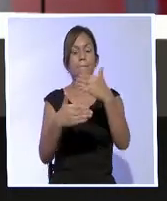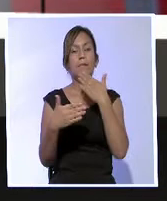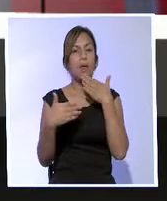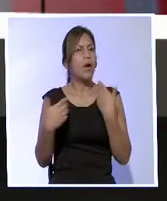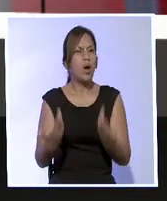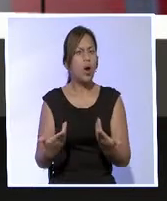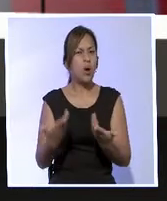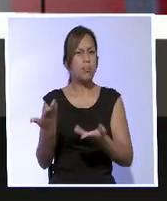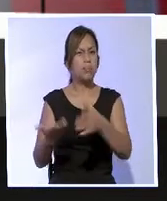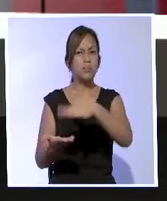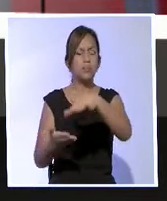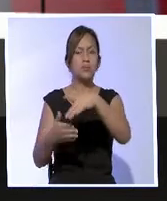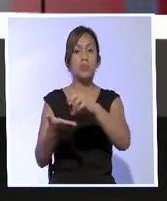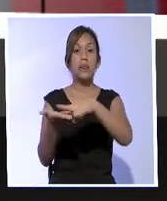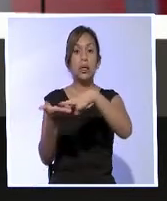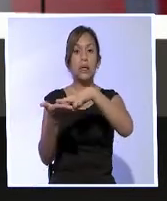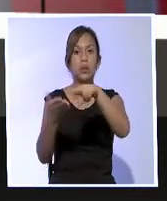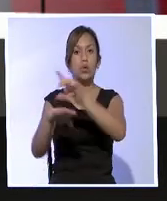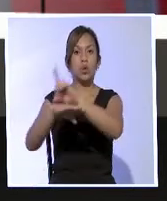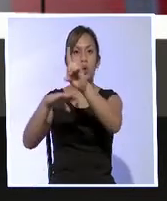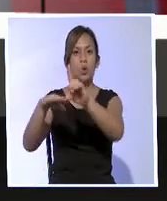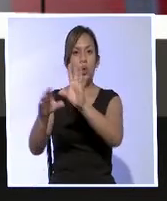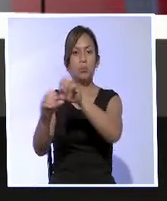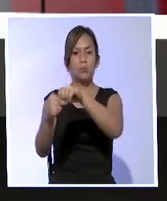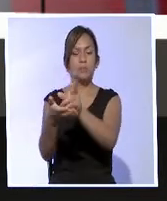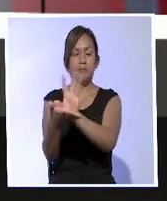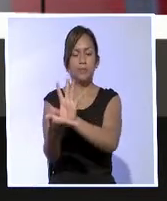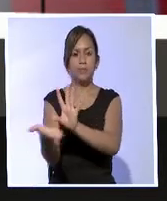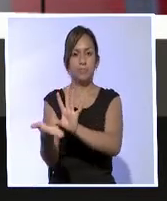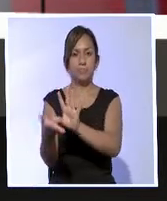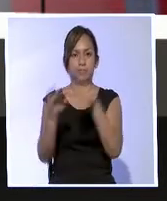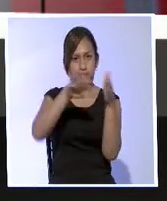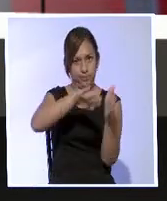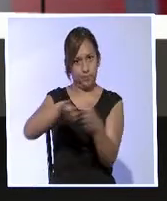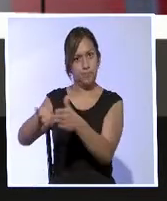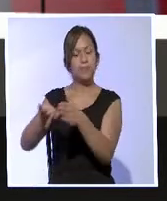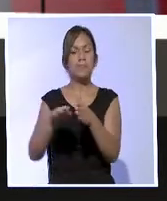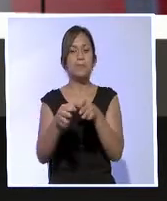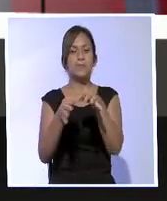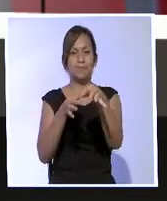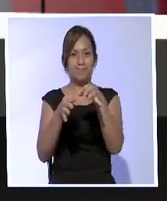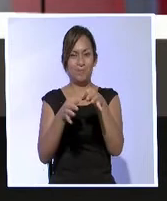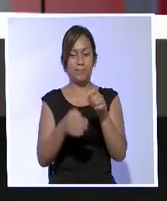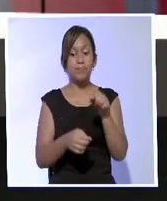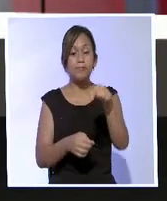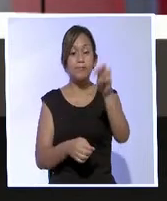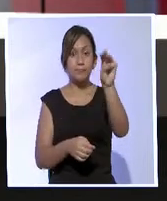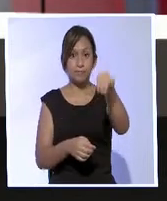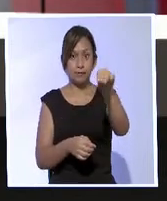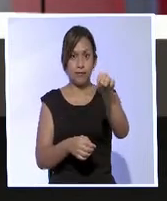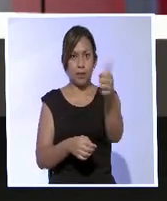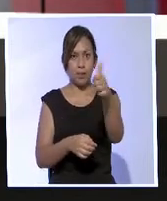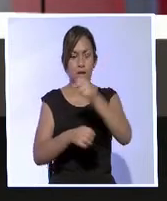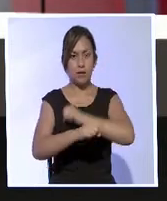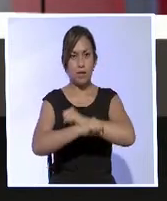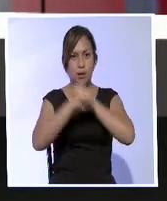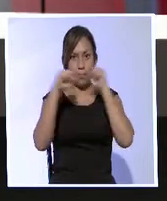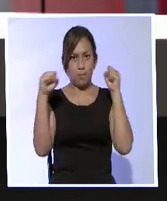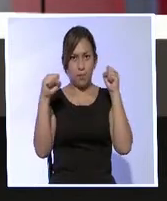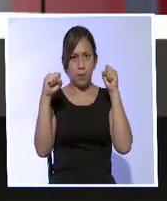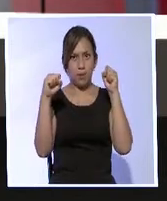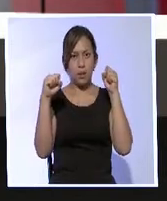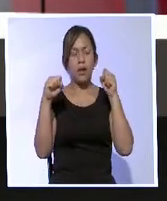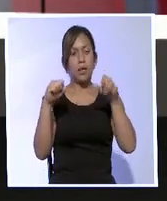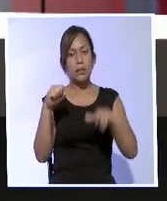reunión que mantiene el consejo de administración legislativa cal en tanto les comentamos que para este martes a las 10 de la mañana está prevista la